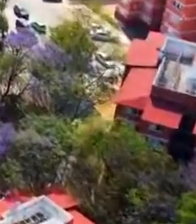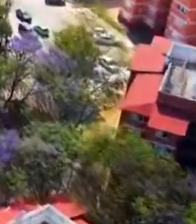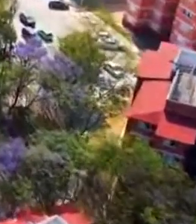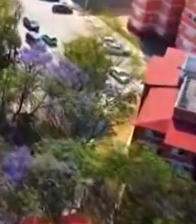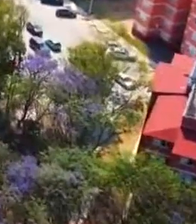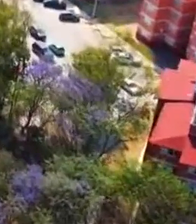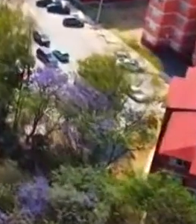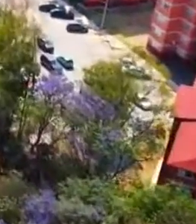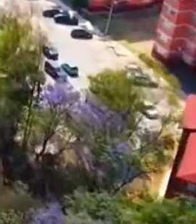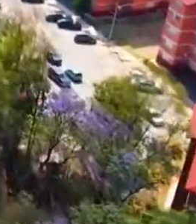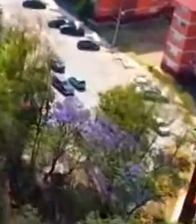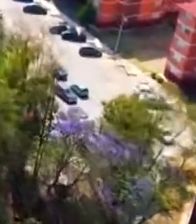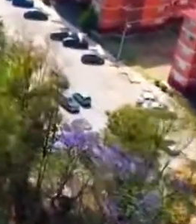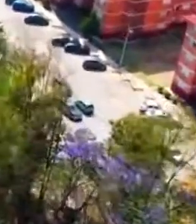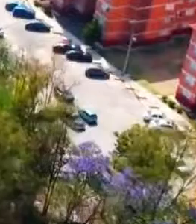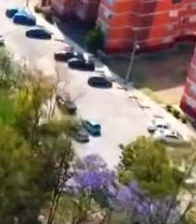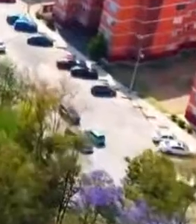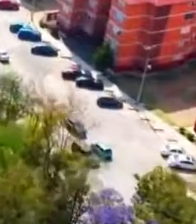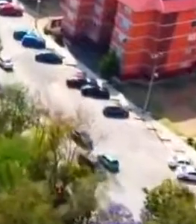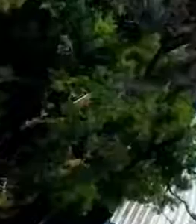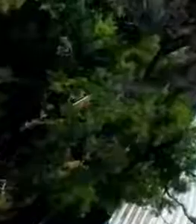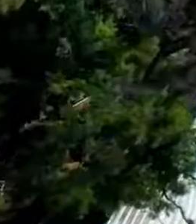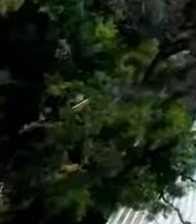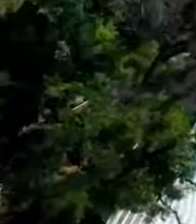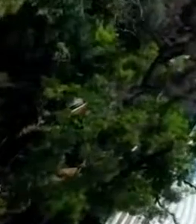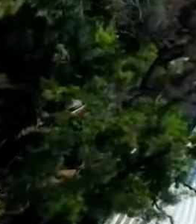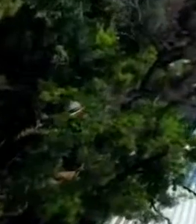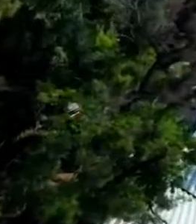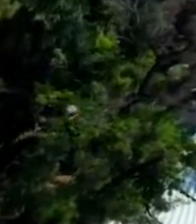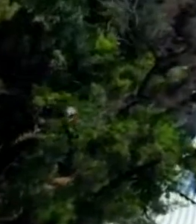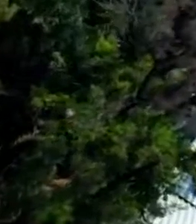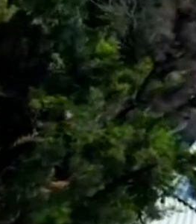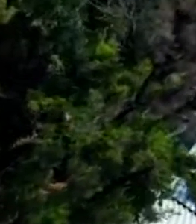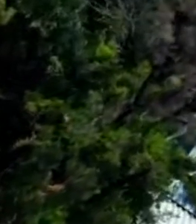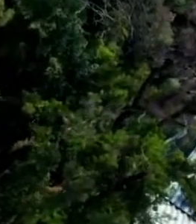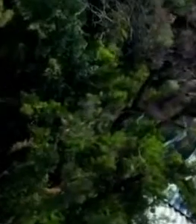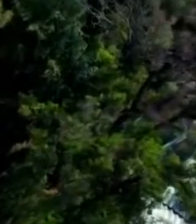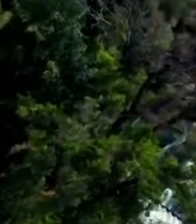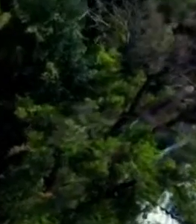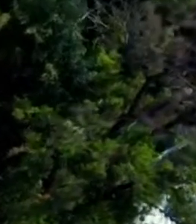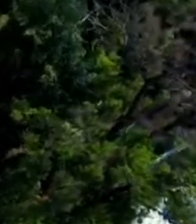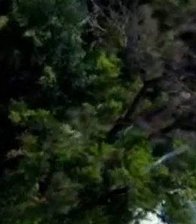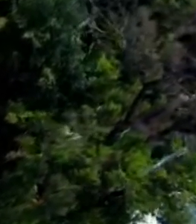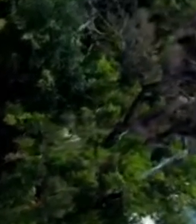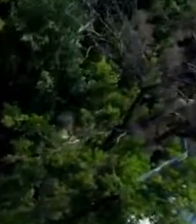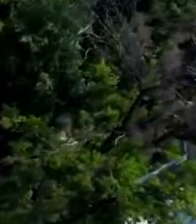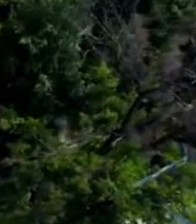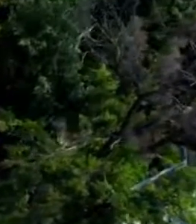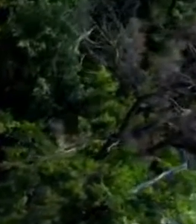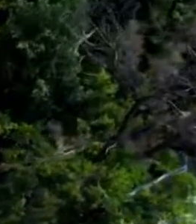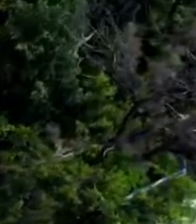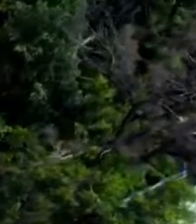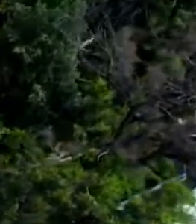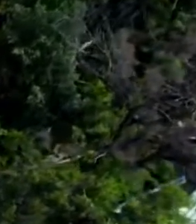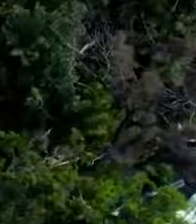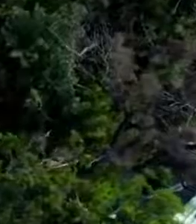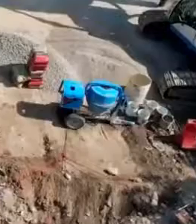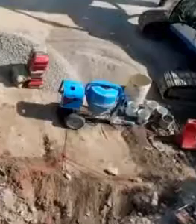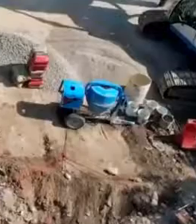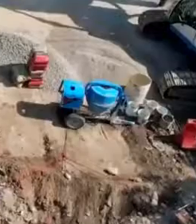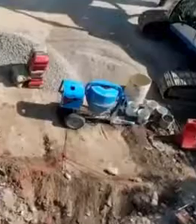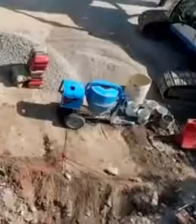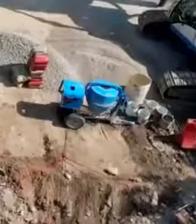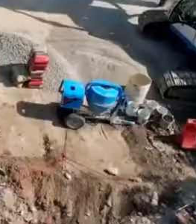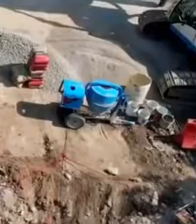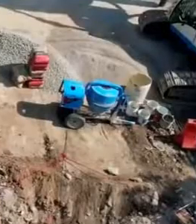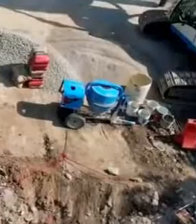la fecha el 54% de avance en esta actividad. Asimismo, se realizan trabajos de excavación para la reubicación de líneas de agua